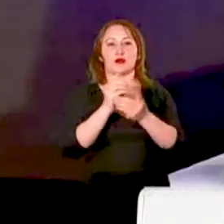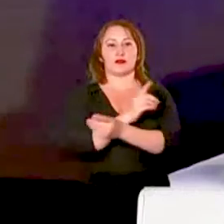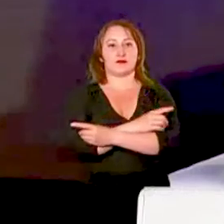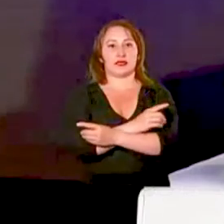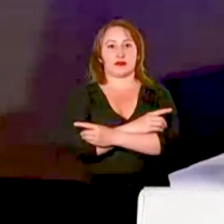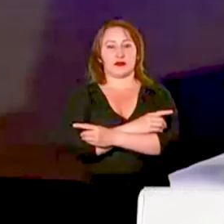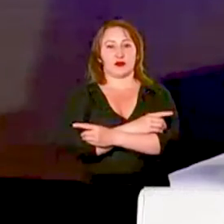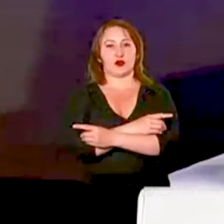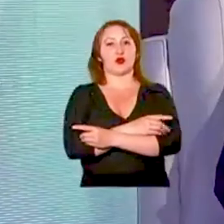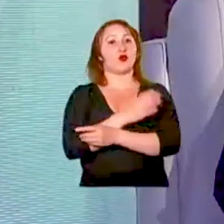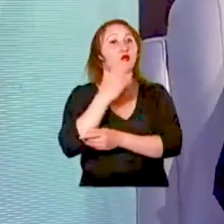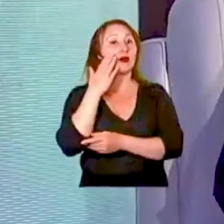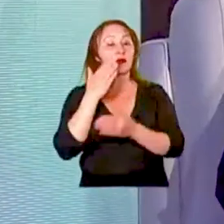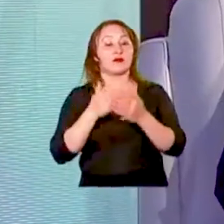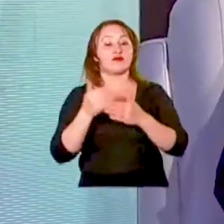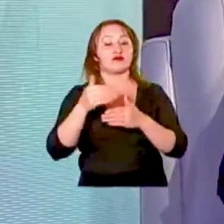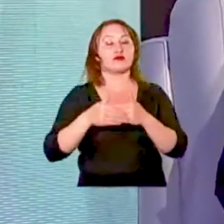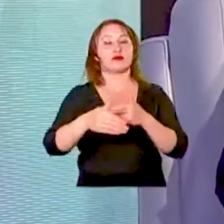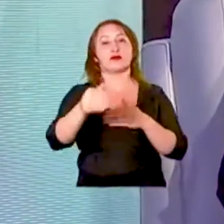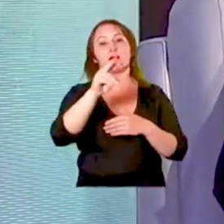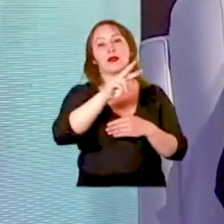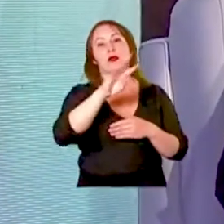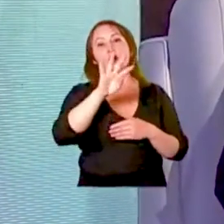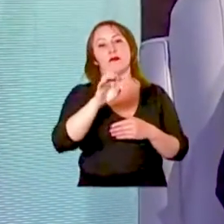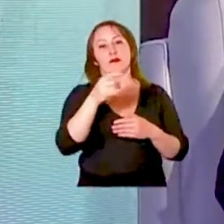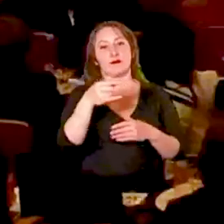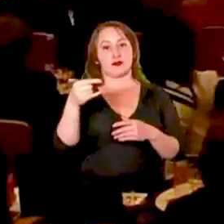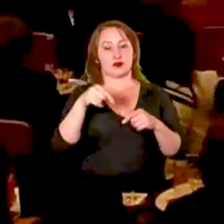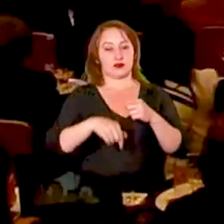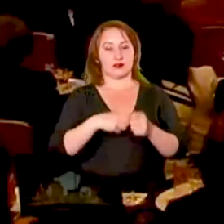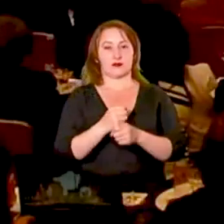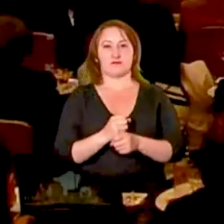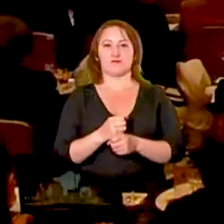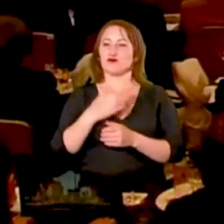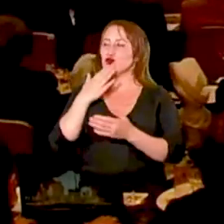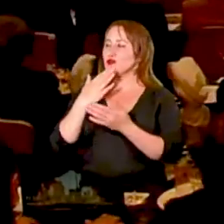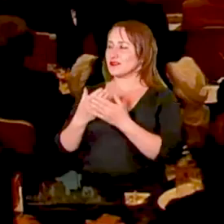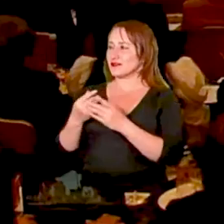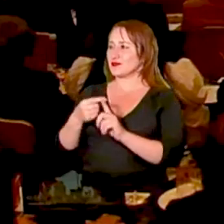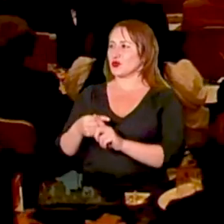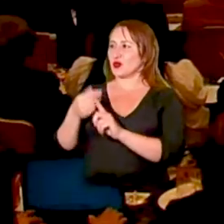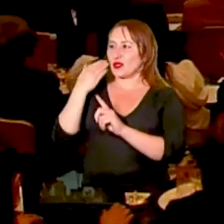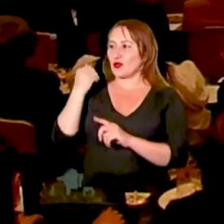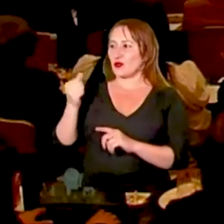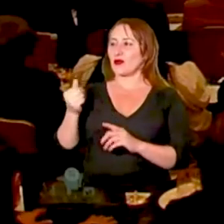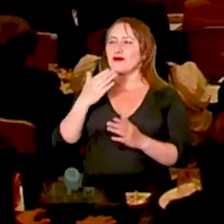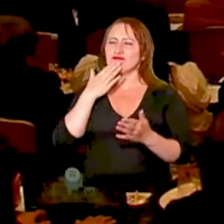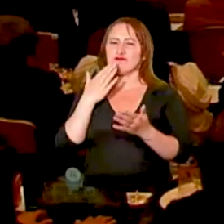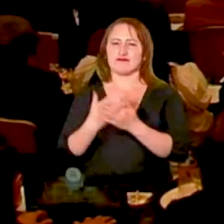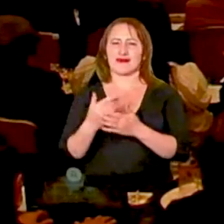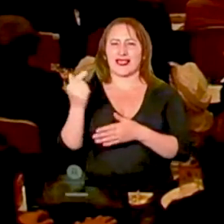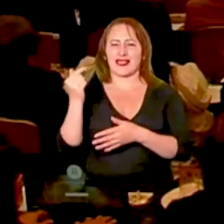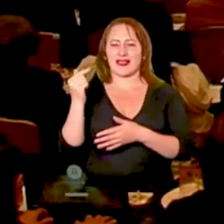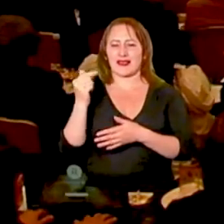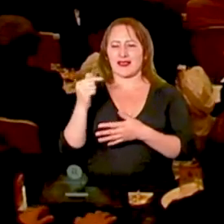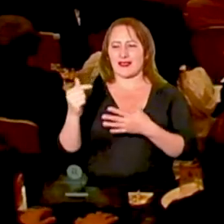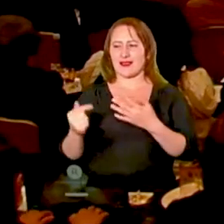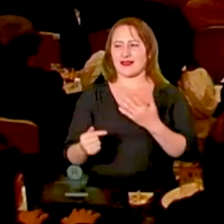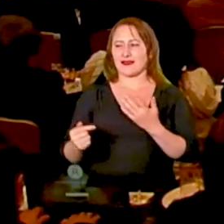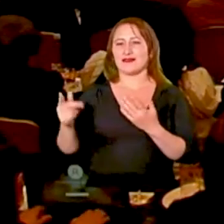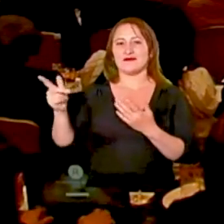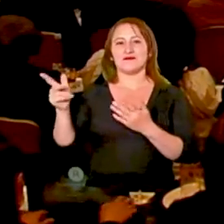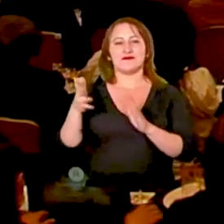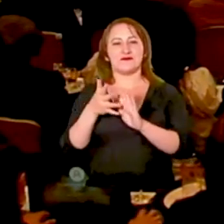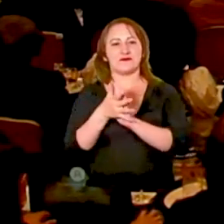entró en vigencia el 29 de marzo de este año. Gracias, señora procuradora. Agradecemos por cada una de las